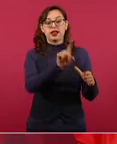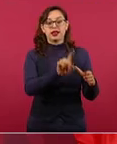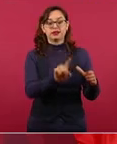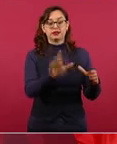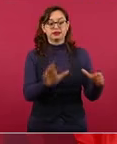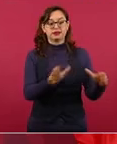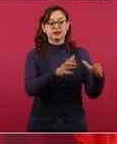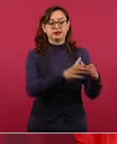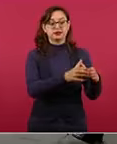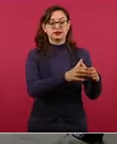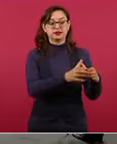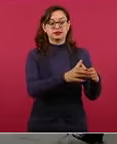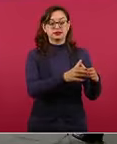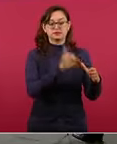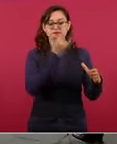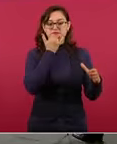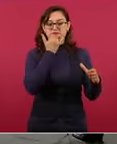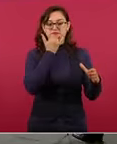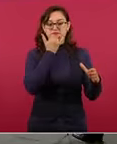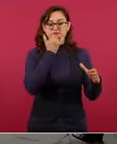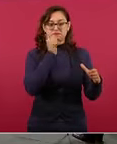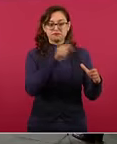claudio x